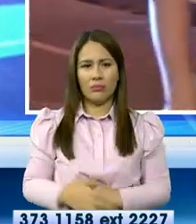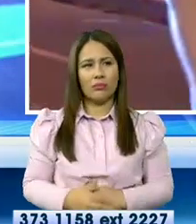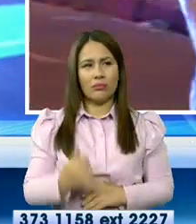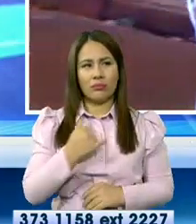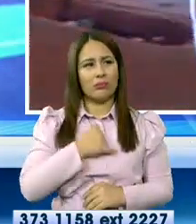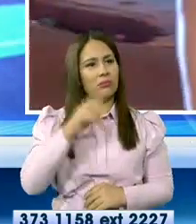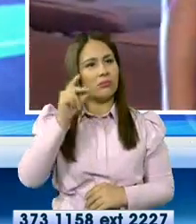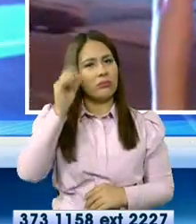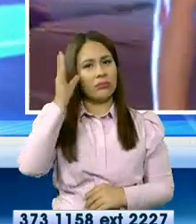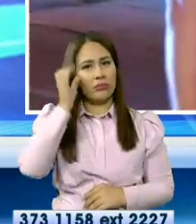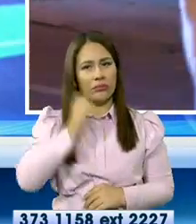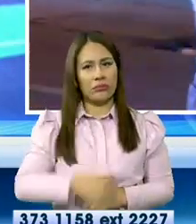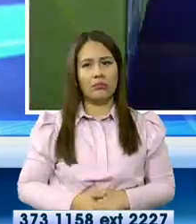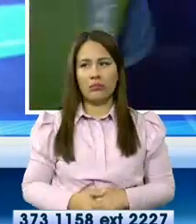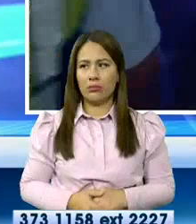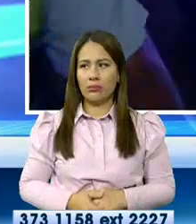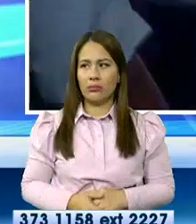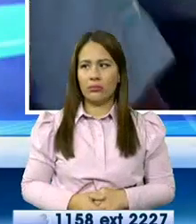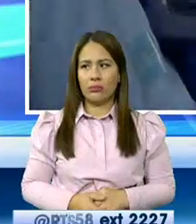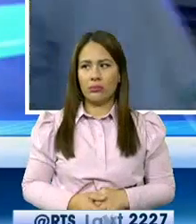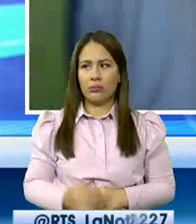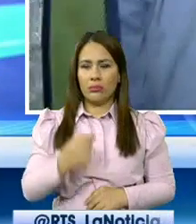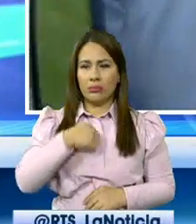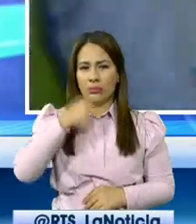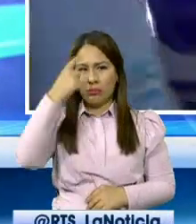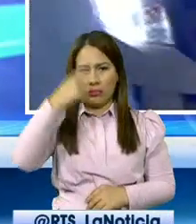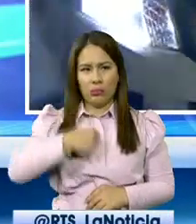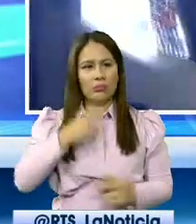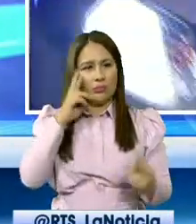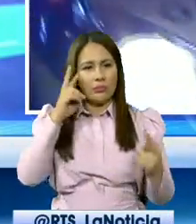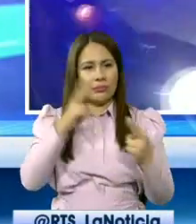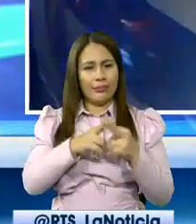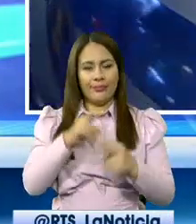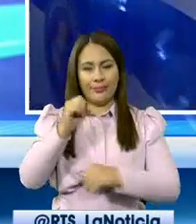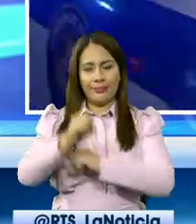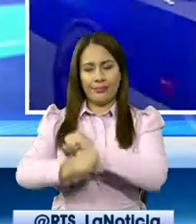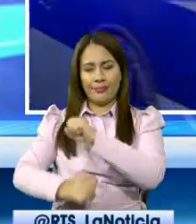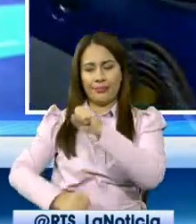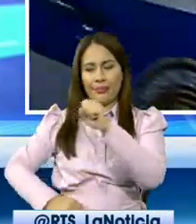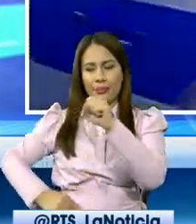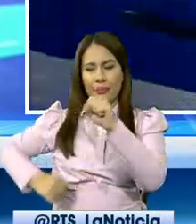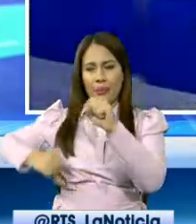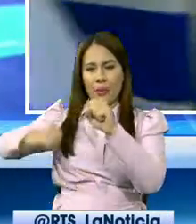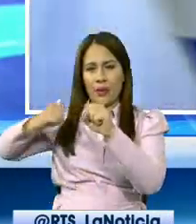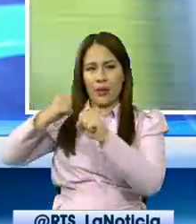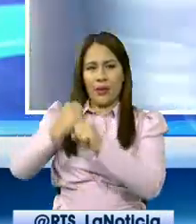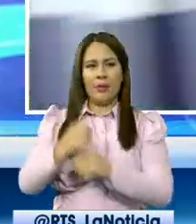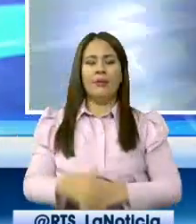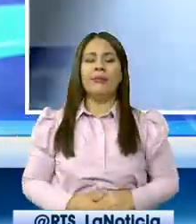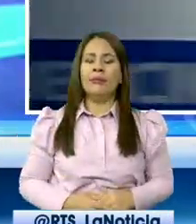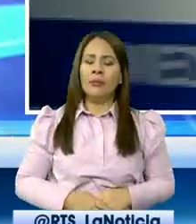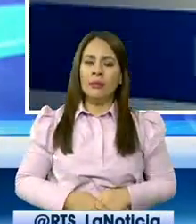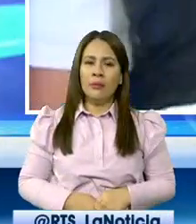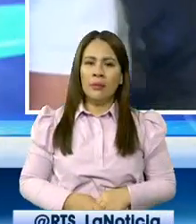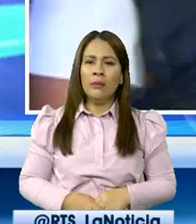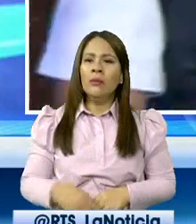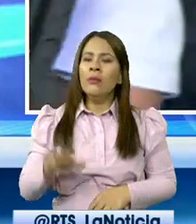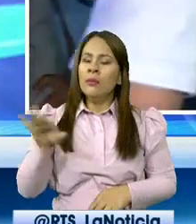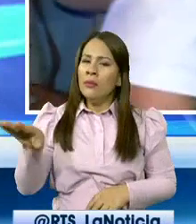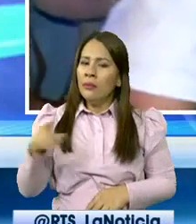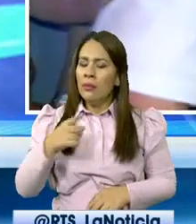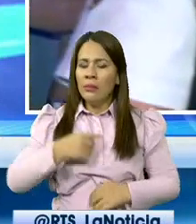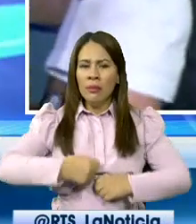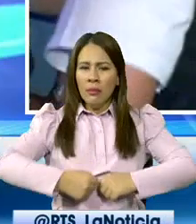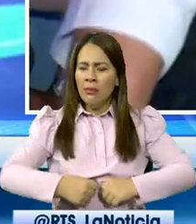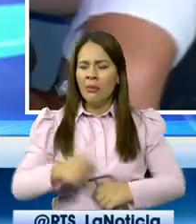creo. Es una persona que conozco hace muchos años. No le creo. No le quiero creer. Me dijo, Hugo, ahí